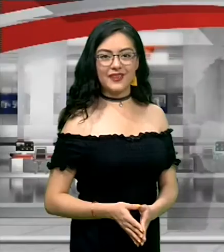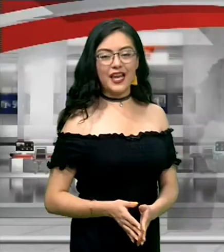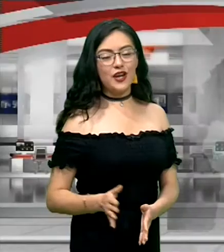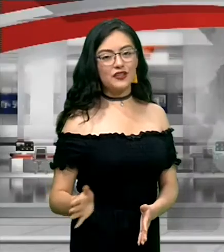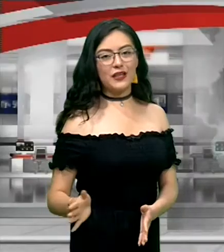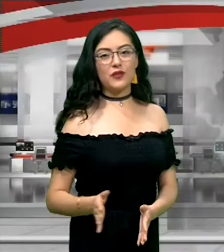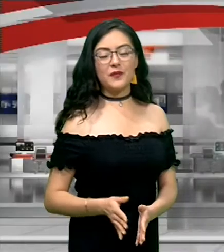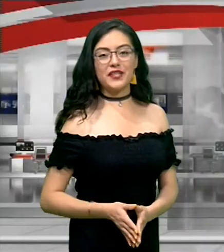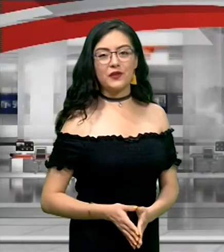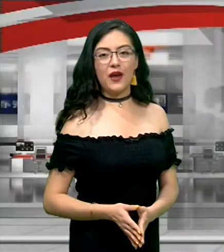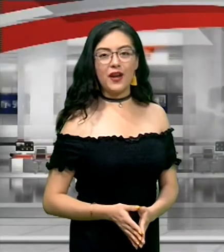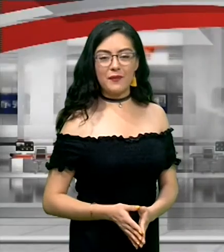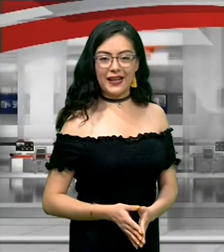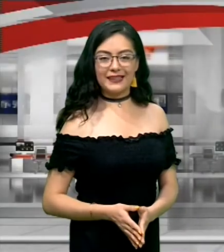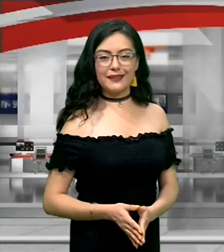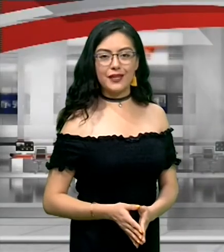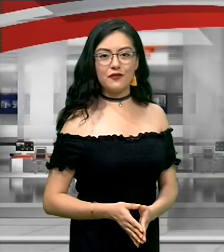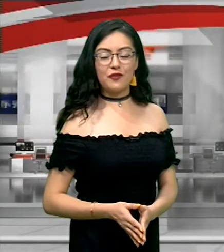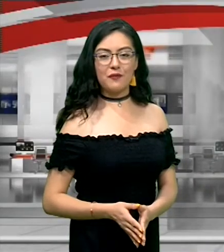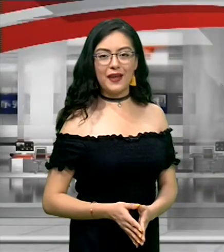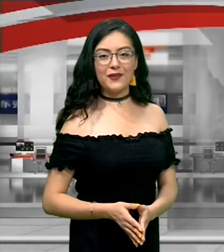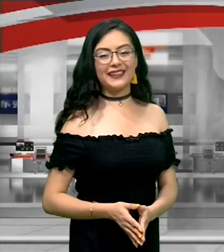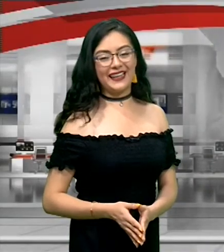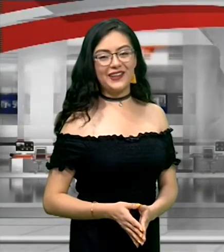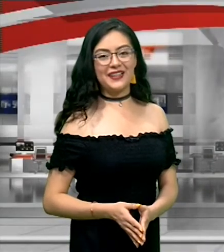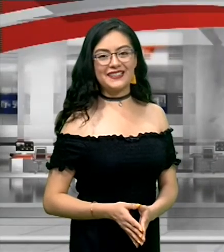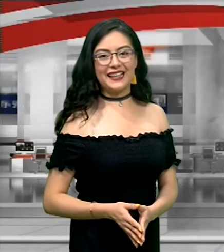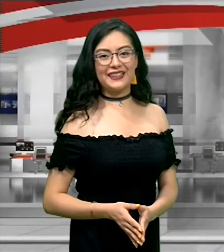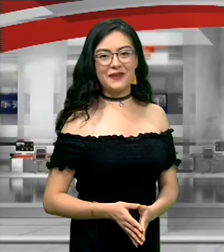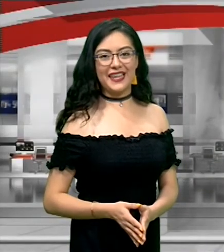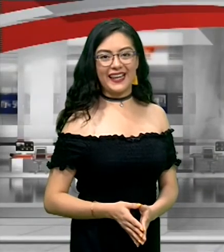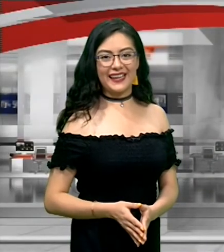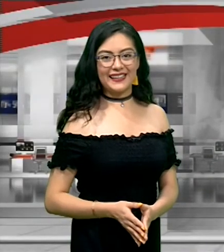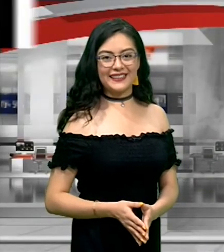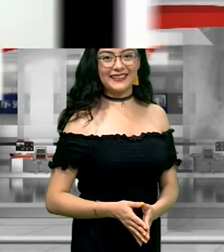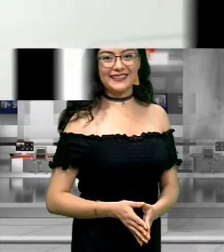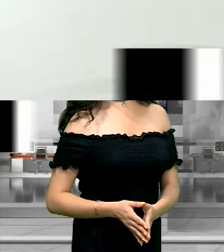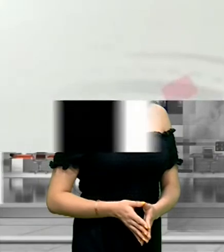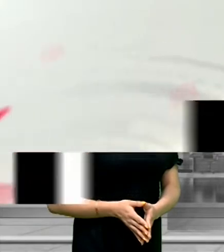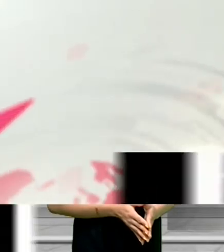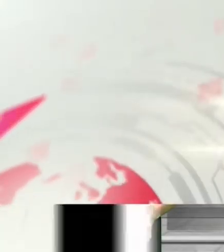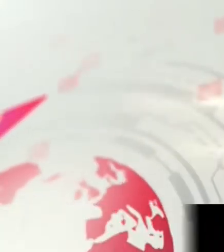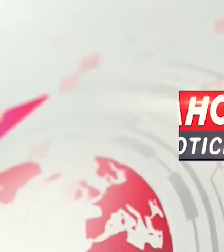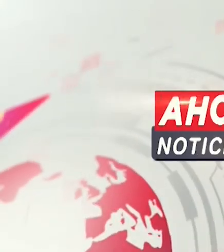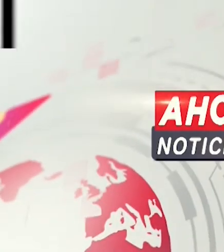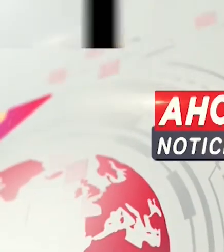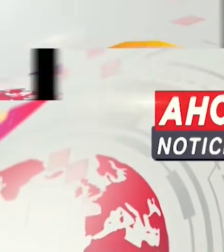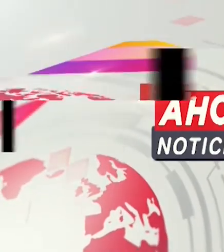Nos saludamos en una hora para que esté bien informado, que tengan una excelente mañana.